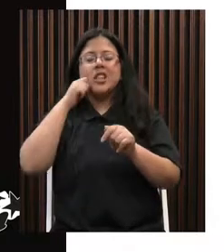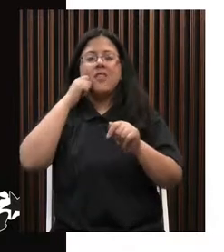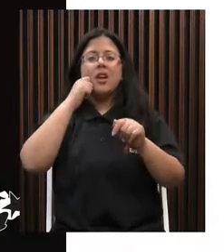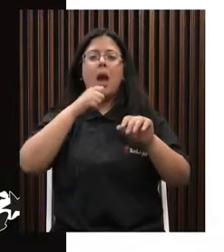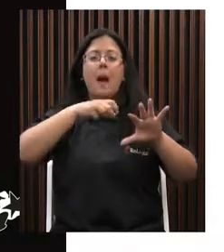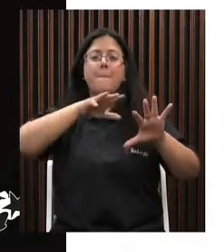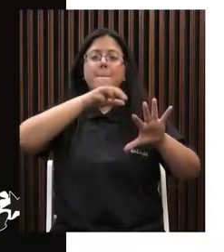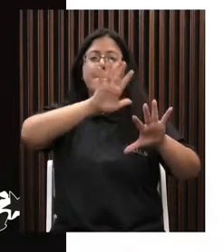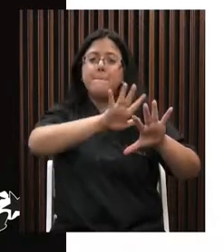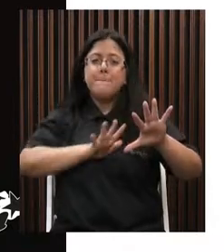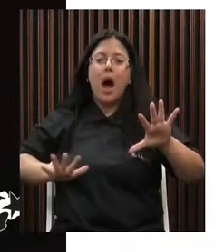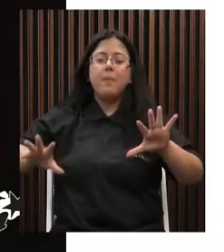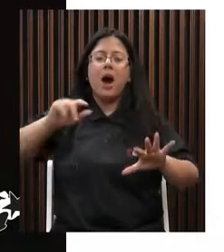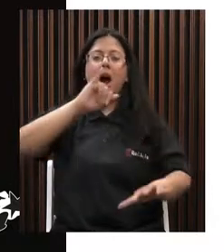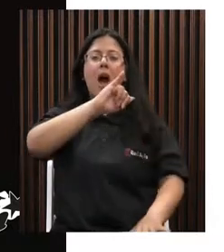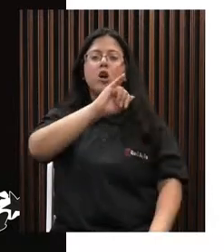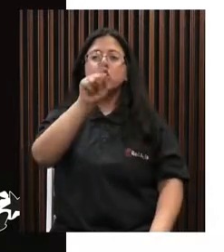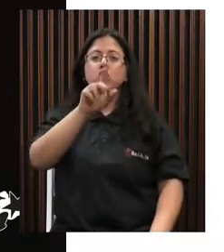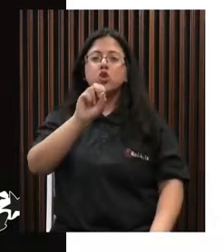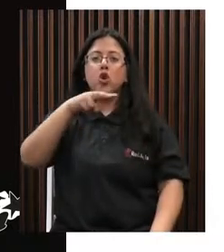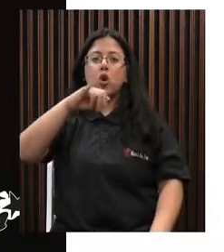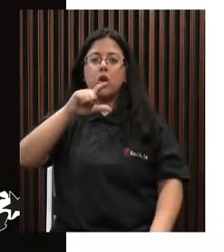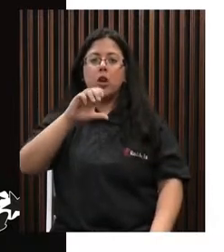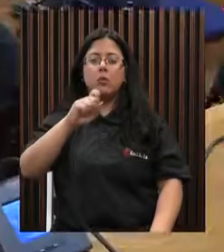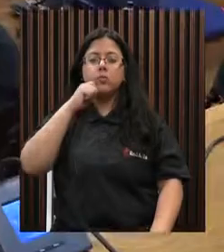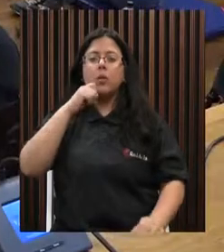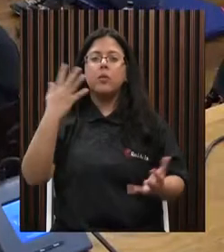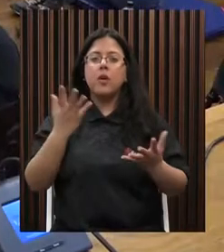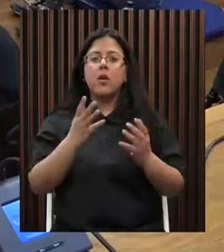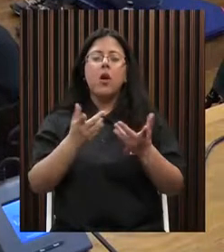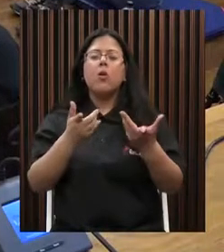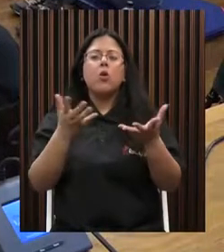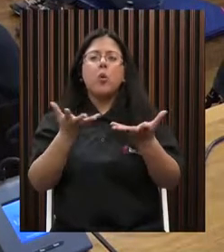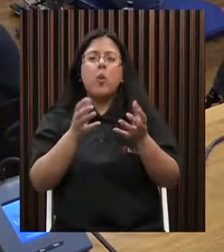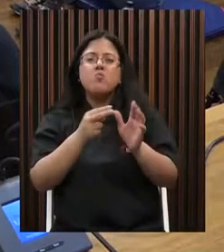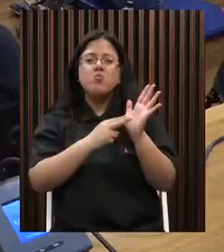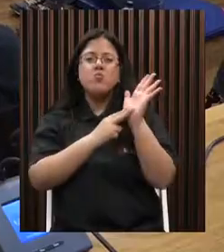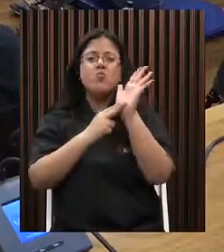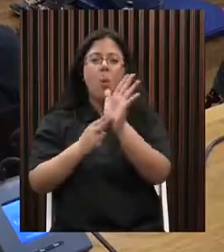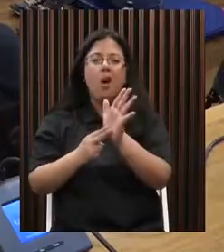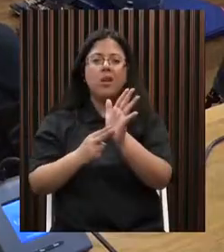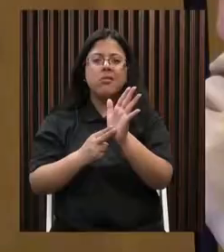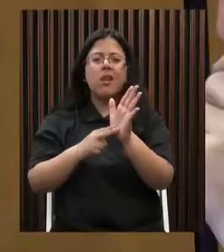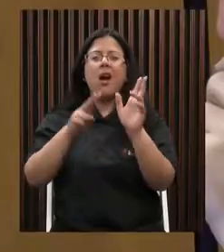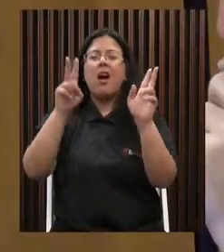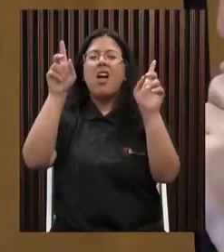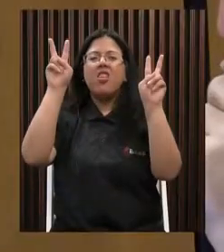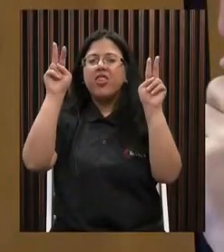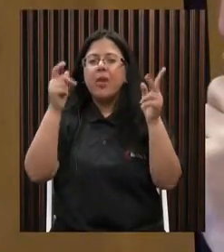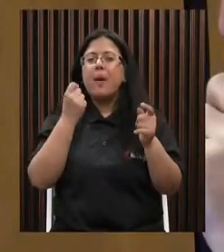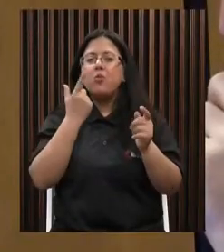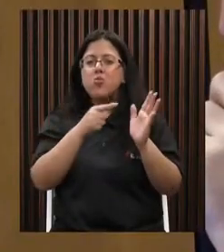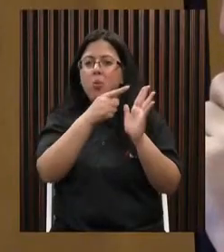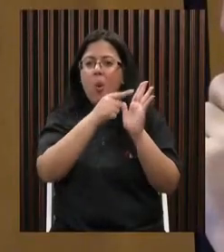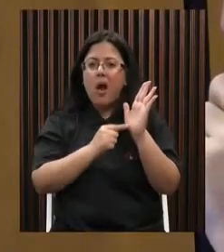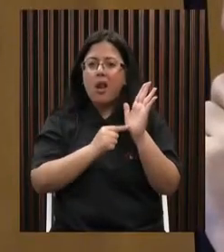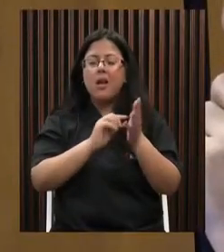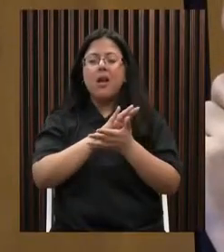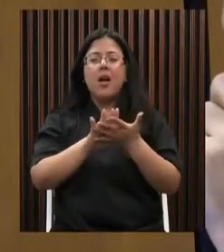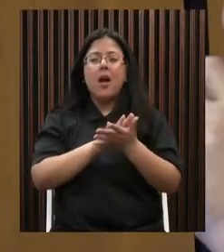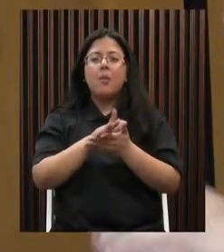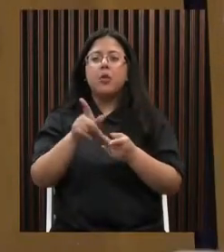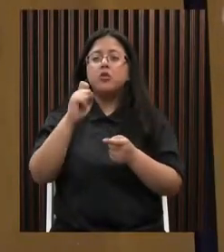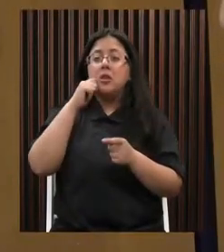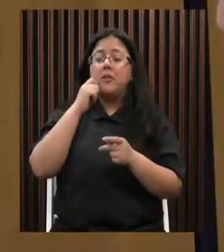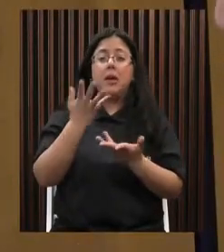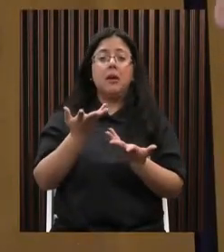sónico. Es la forma de mostrar de qué se va a tratar el show. Por ejemplo, si tú eres